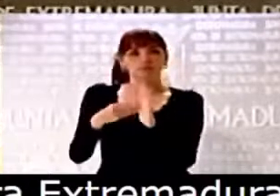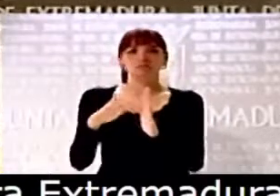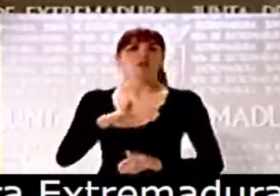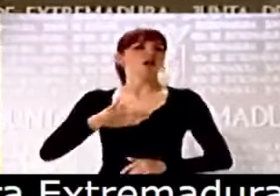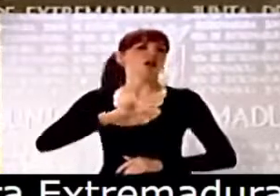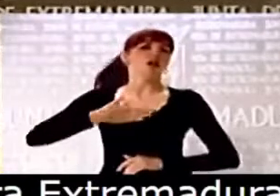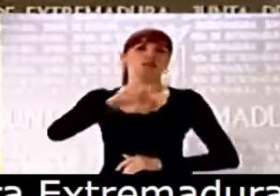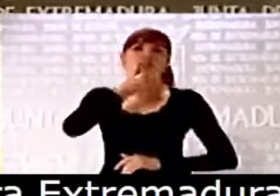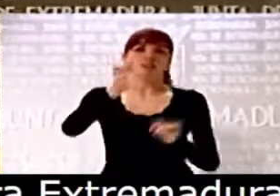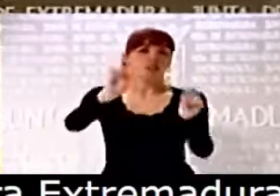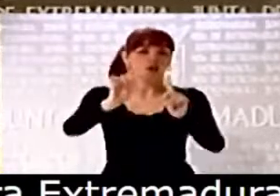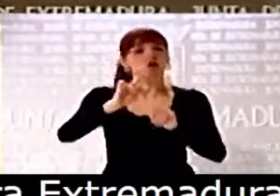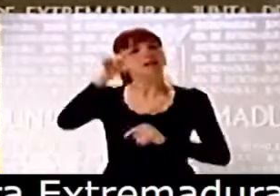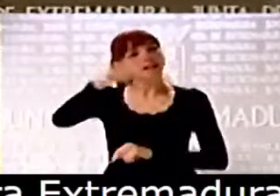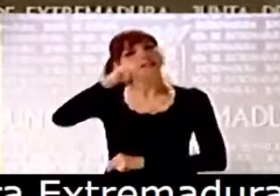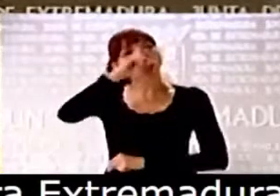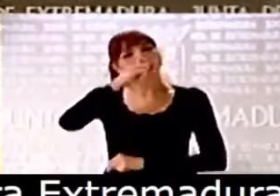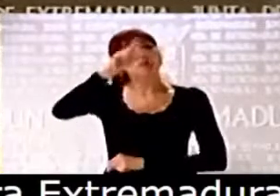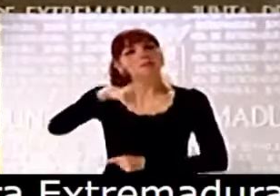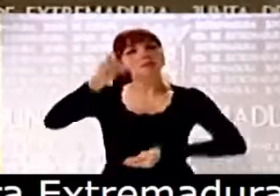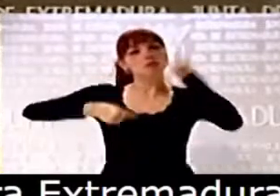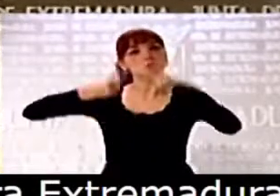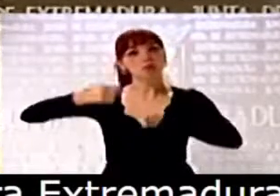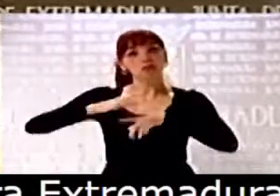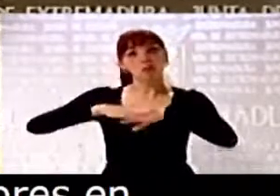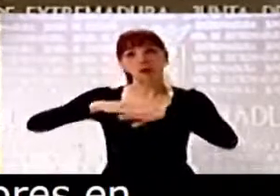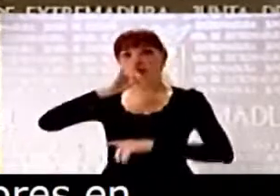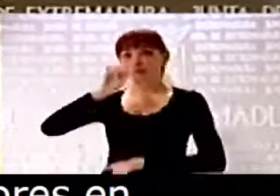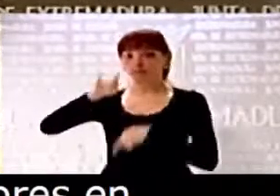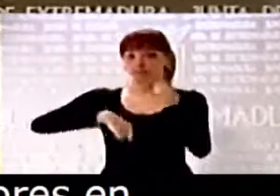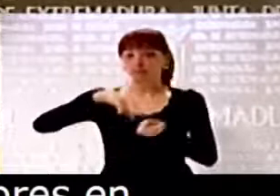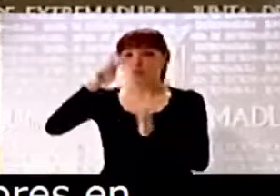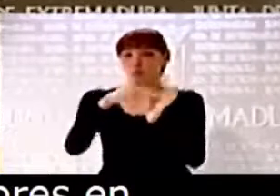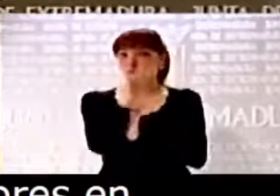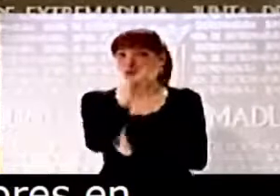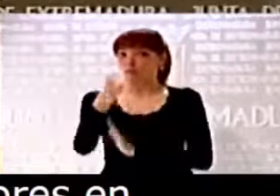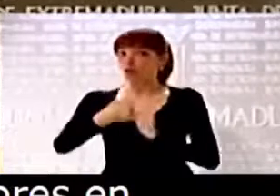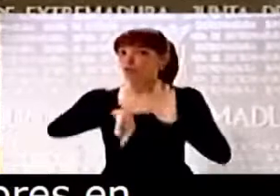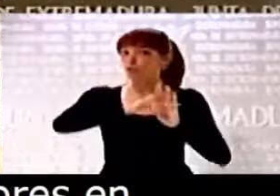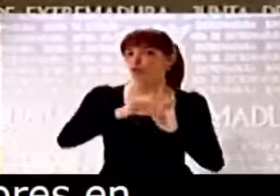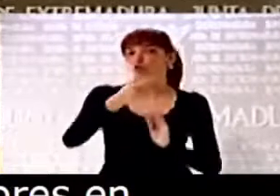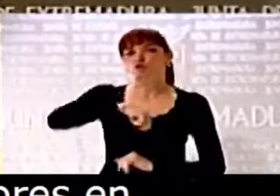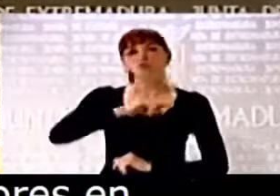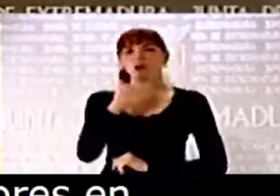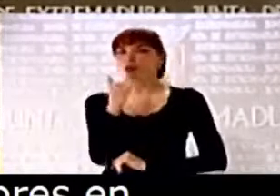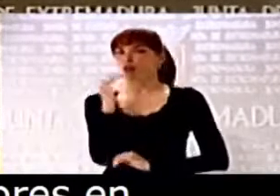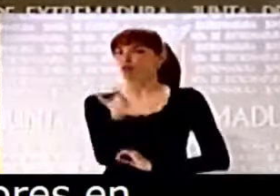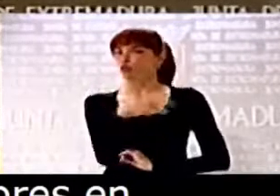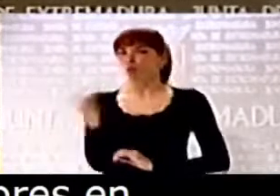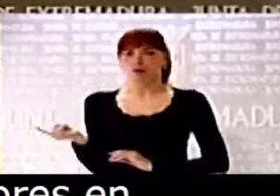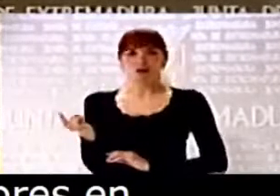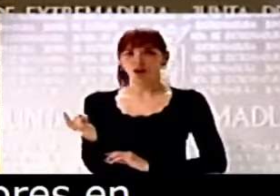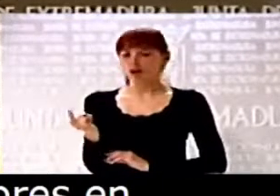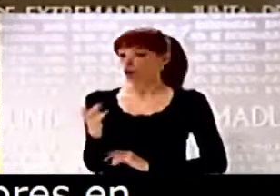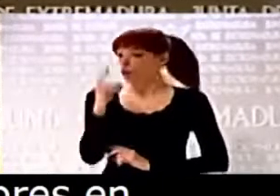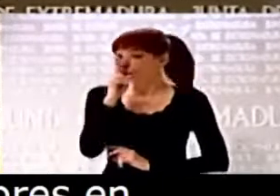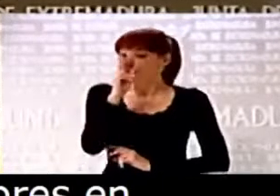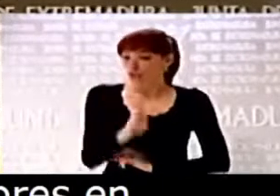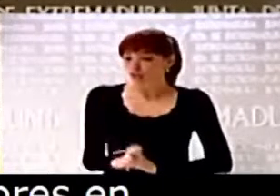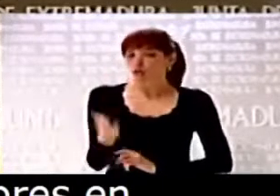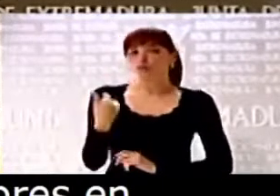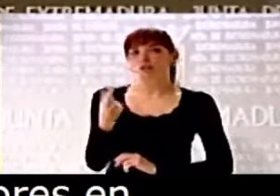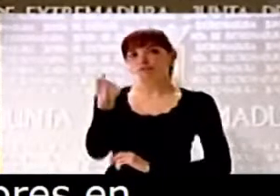con lo consignado también en los presupuestos generales para el año 2022, vamos a doblar prácticamente en 2 años la